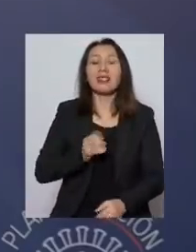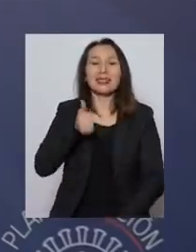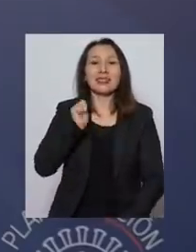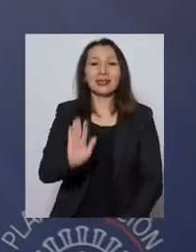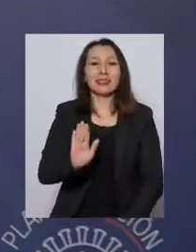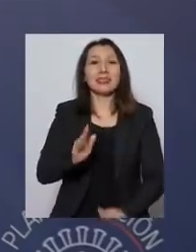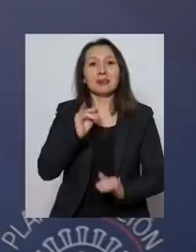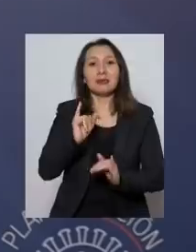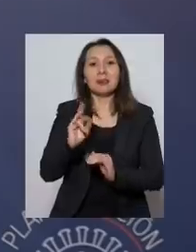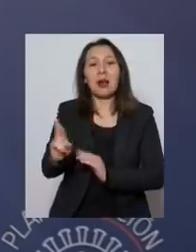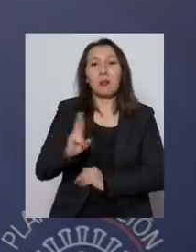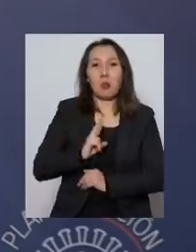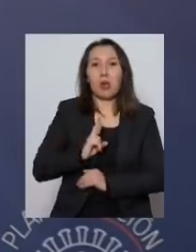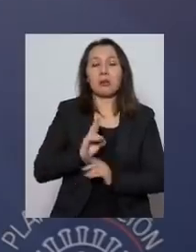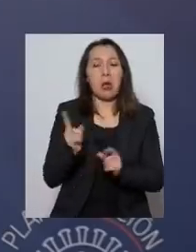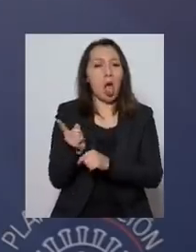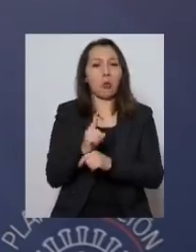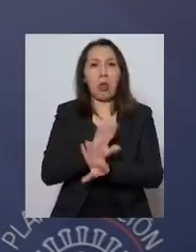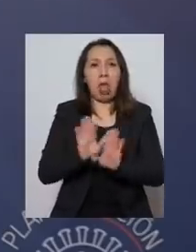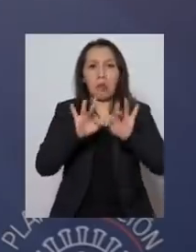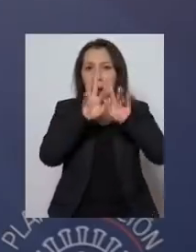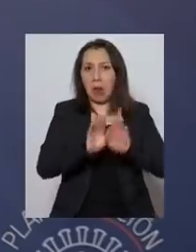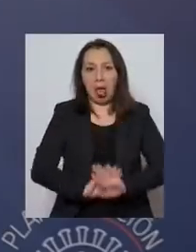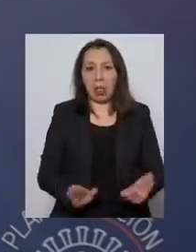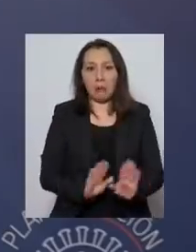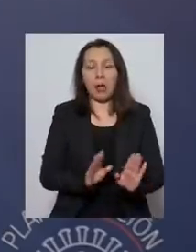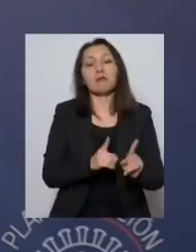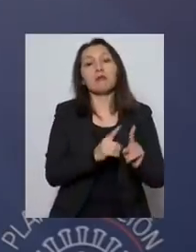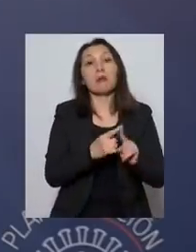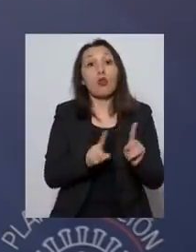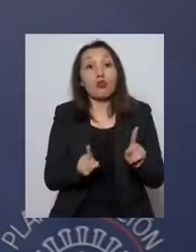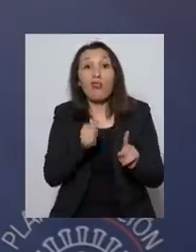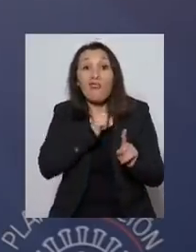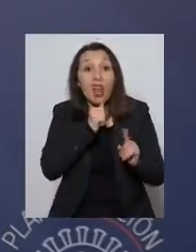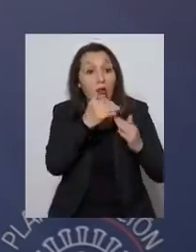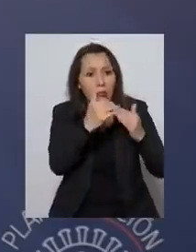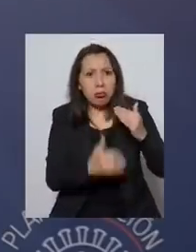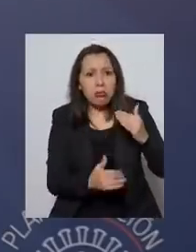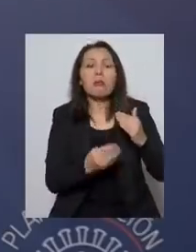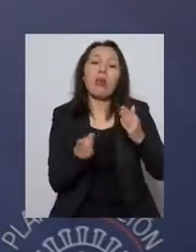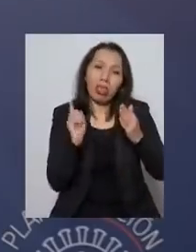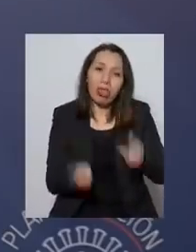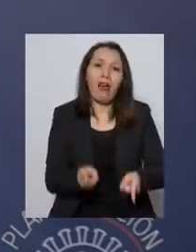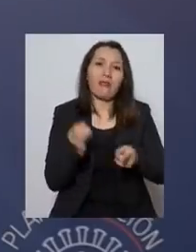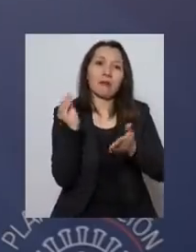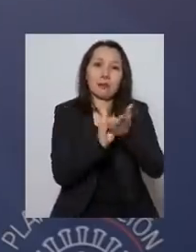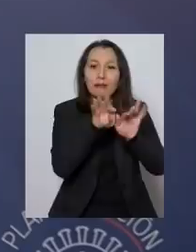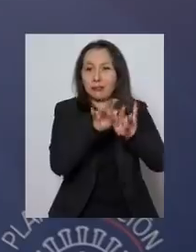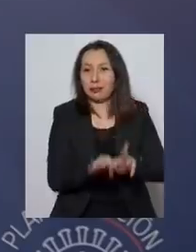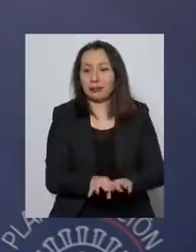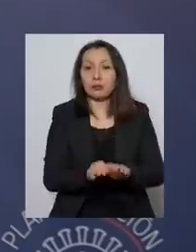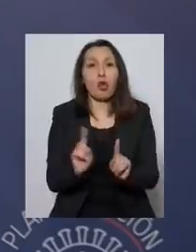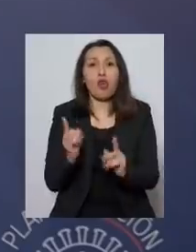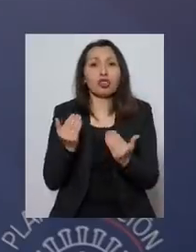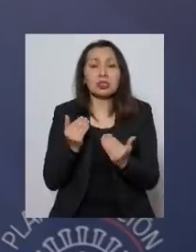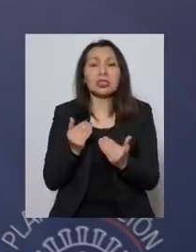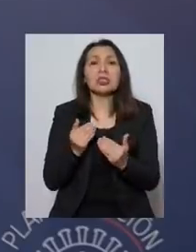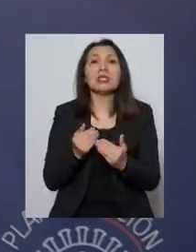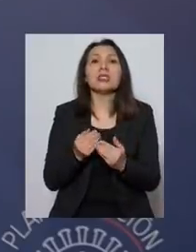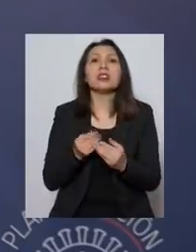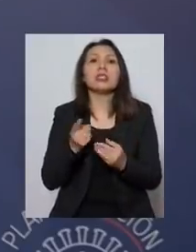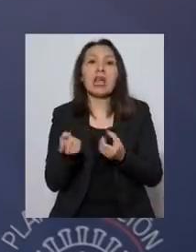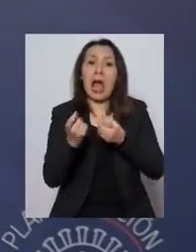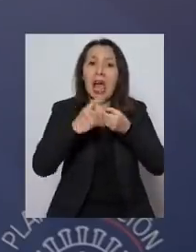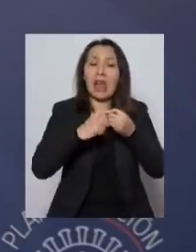que se te va a pagar automáticamente y no tienes que llenar más antecedentes, sino llenar la solicitud. Súper importante, no se necesita acá clave única,